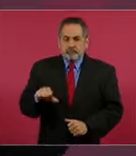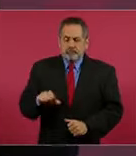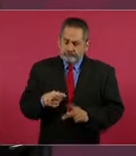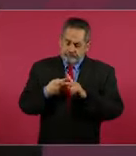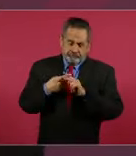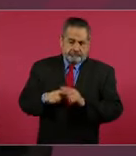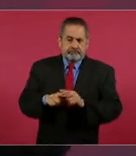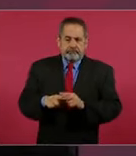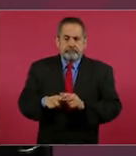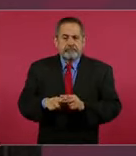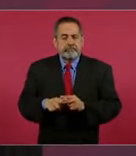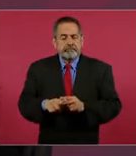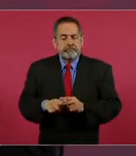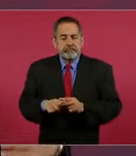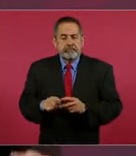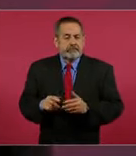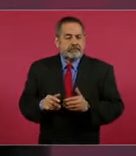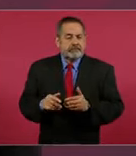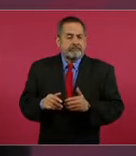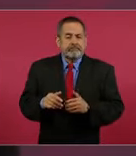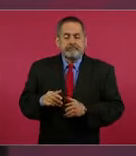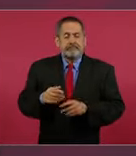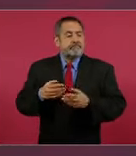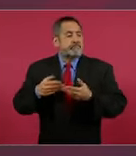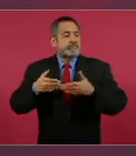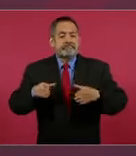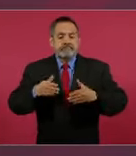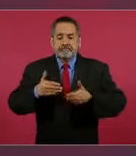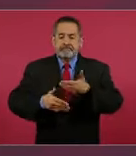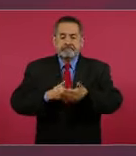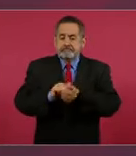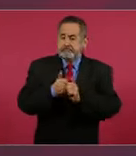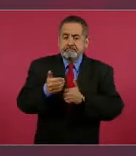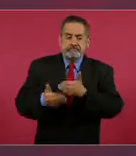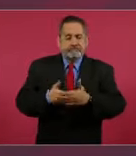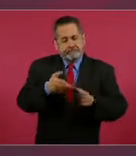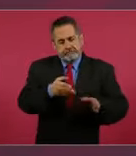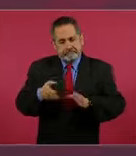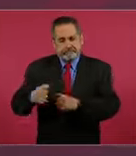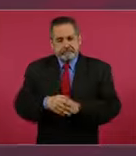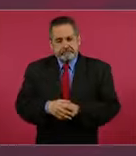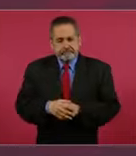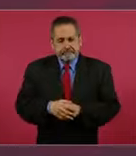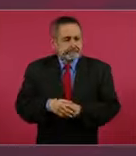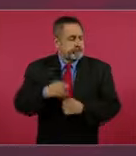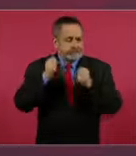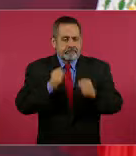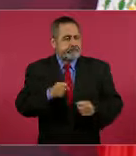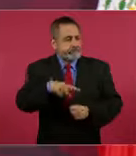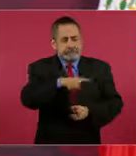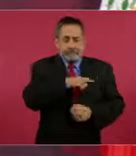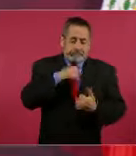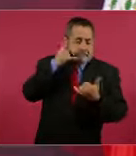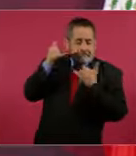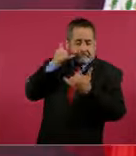iniciar este proceso. Van a haber muchas llamadas. Se